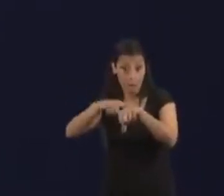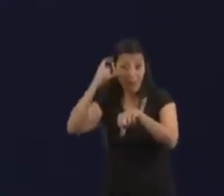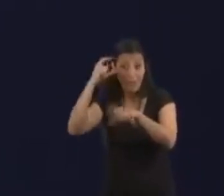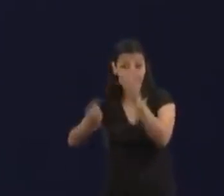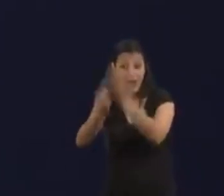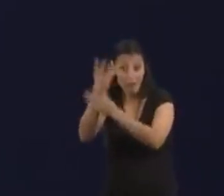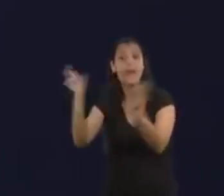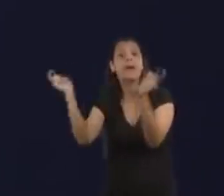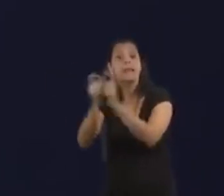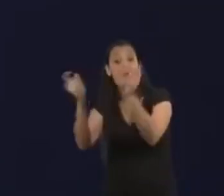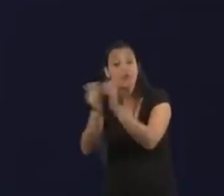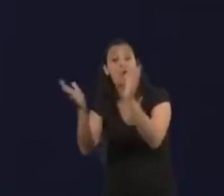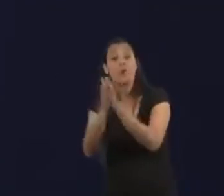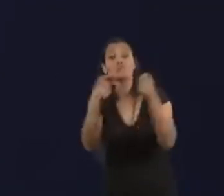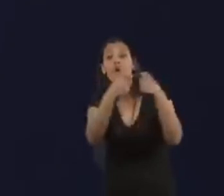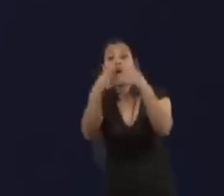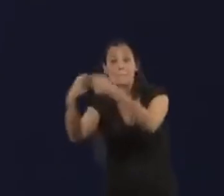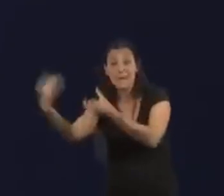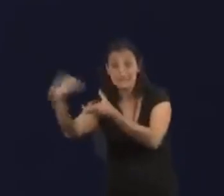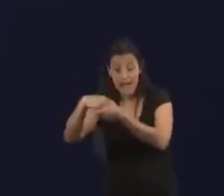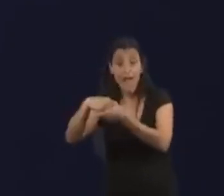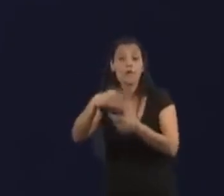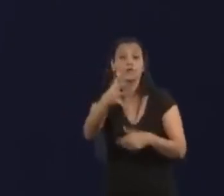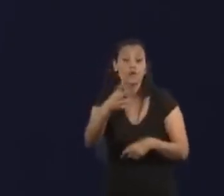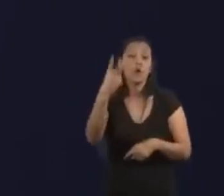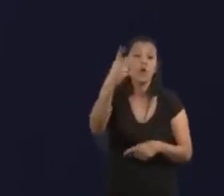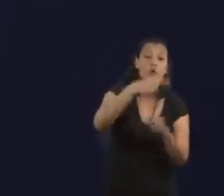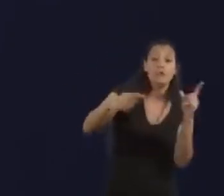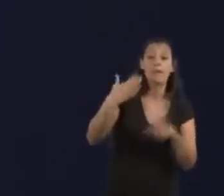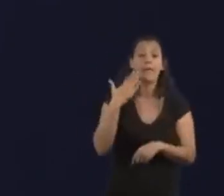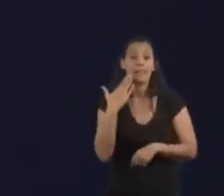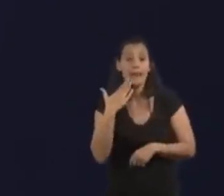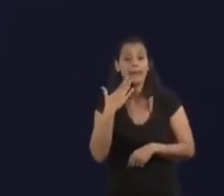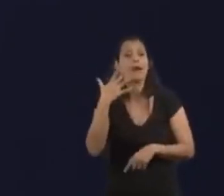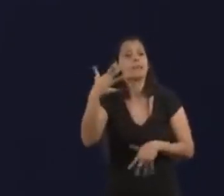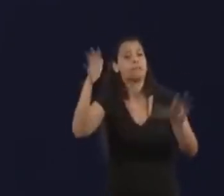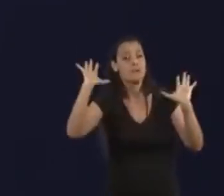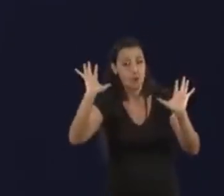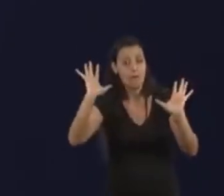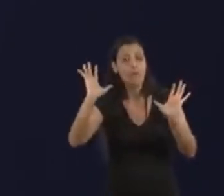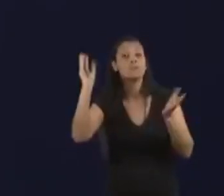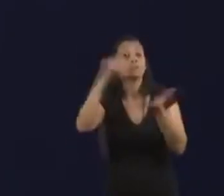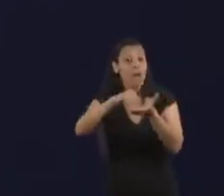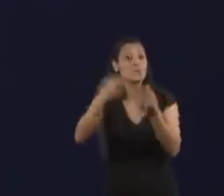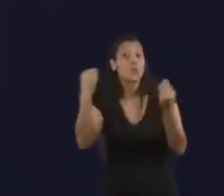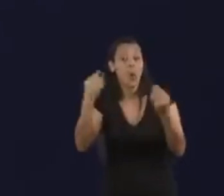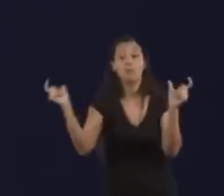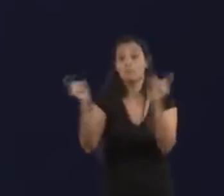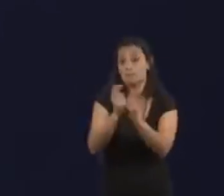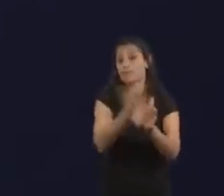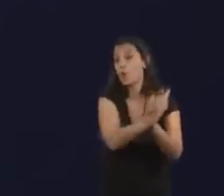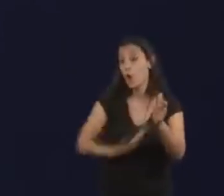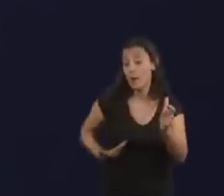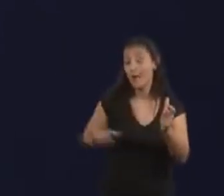empresarios en torno a las 15 a las 14:30 horas aproximadamente el encuentro con el gobernador de Santa